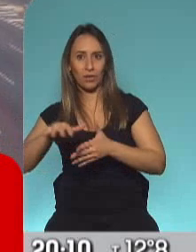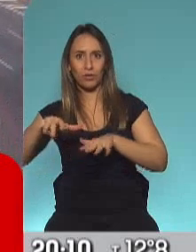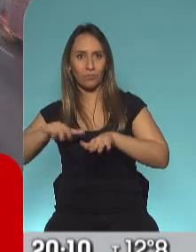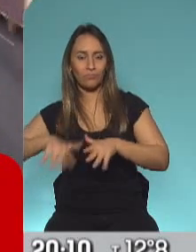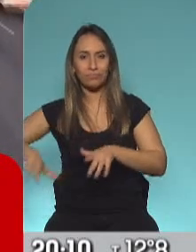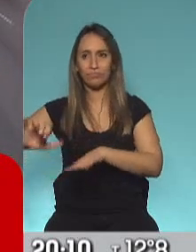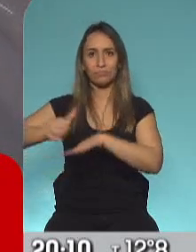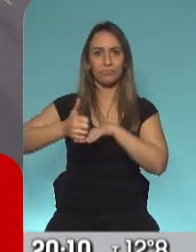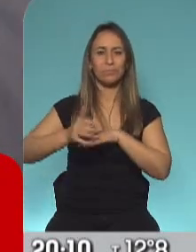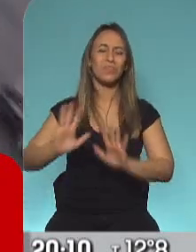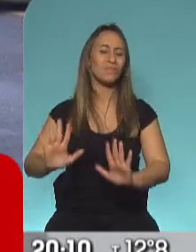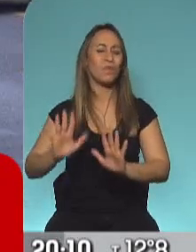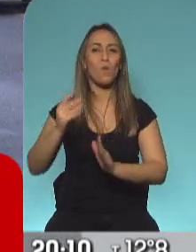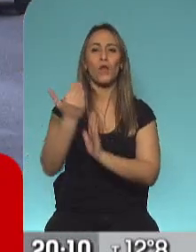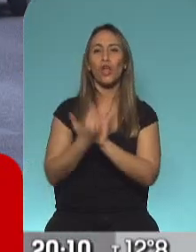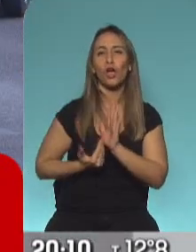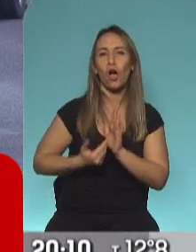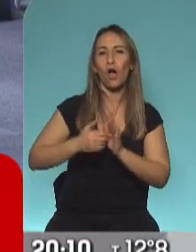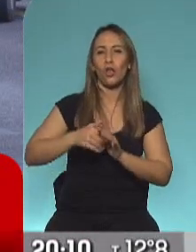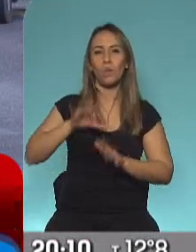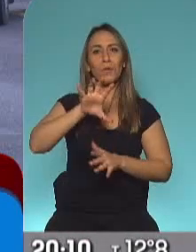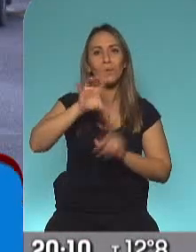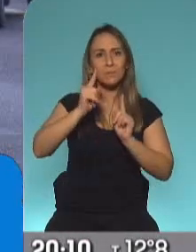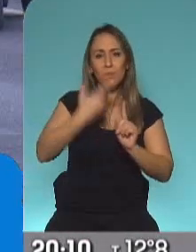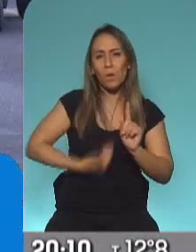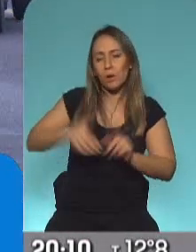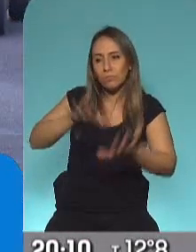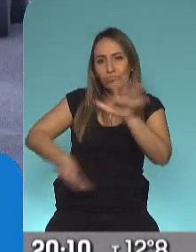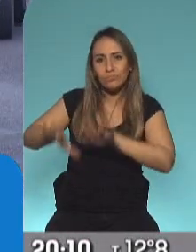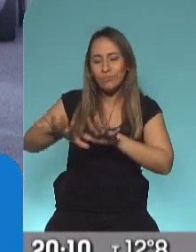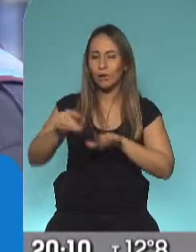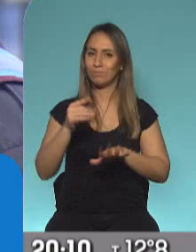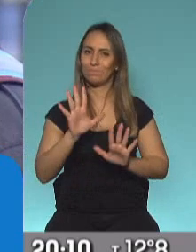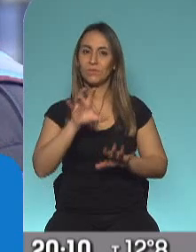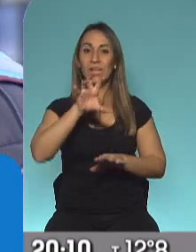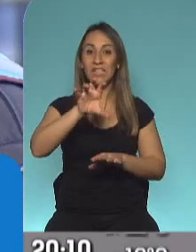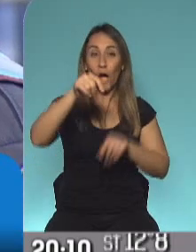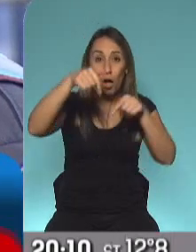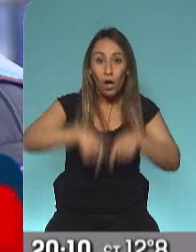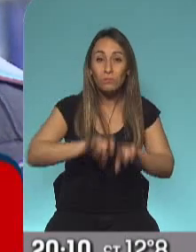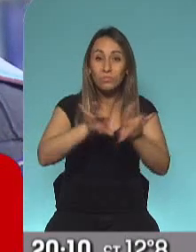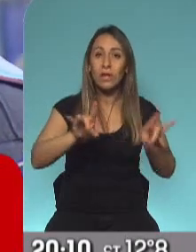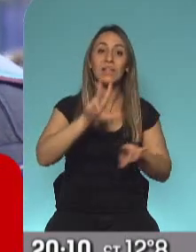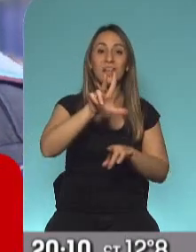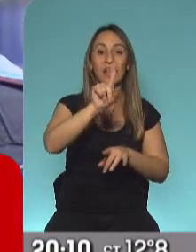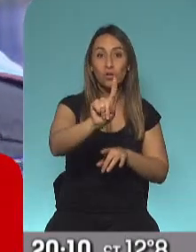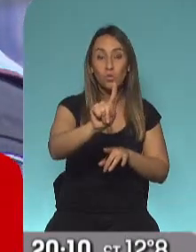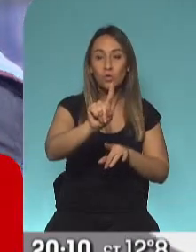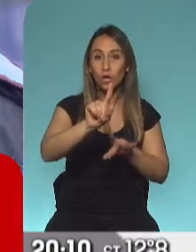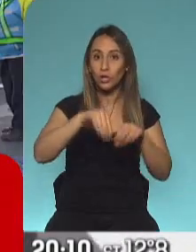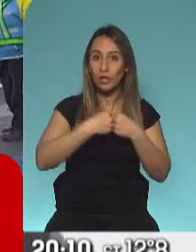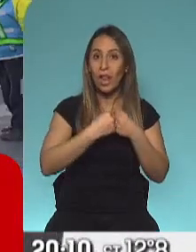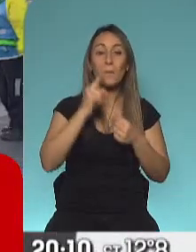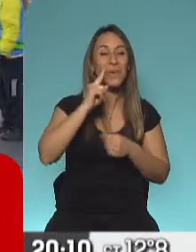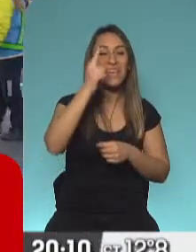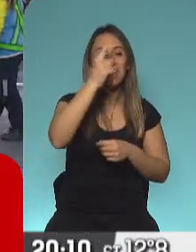los casos de la provincia, el plan de acción de la provincia. Sabemos que Chaco hoy presenta 31 casos nuevos, 1961 casos en